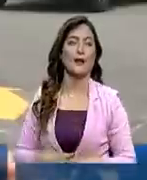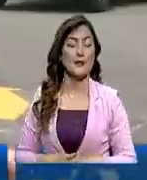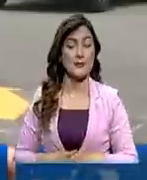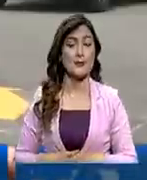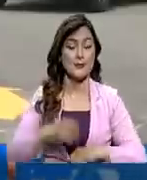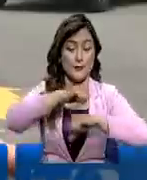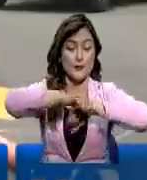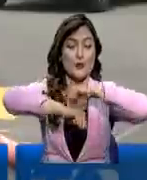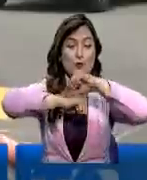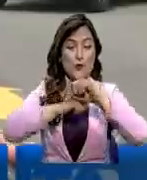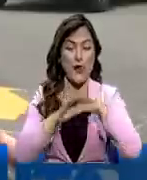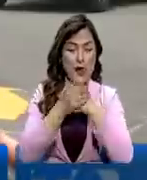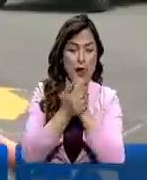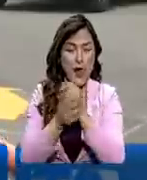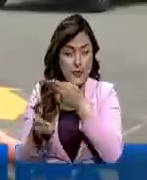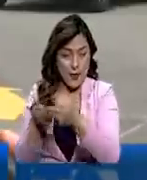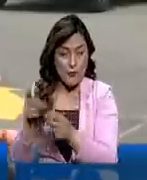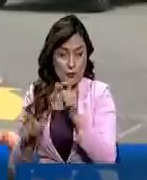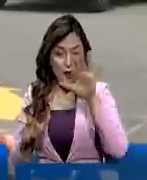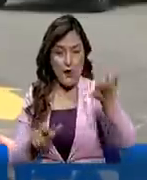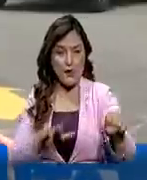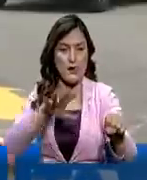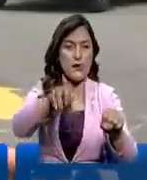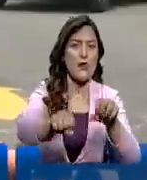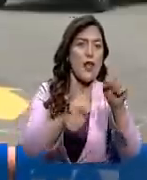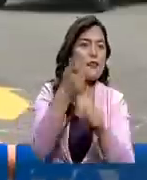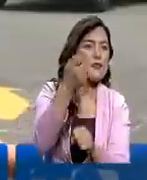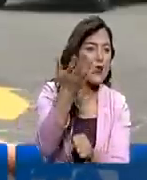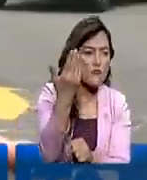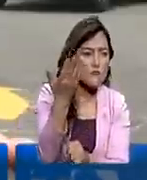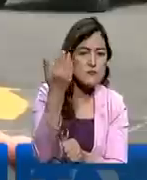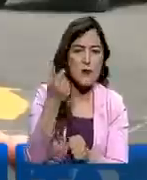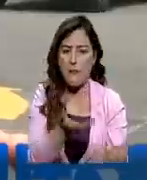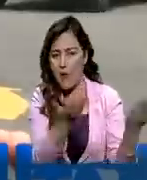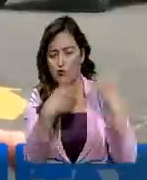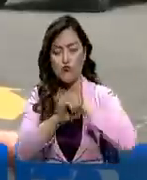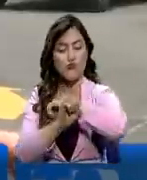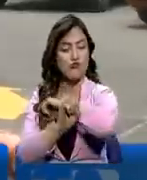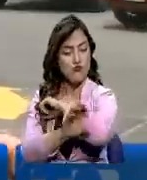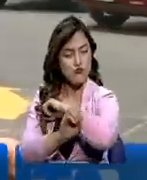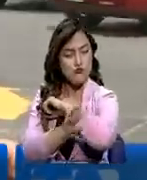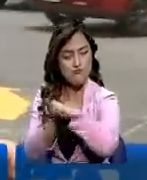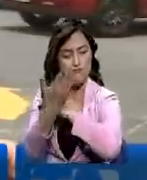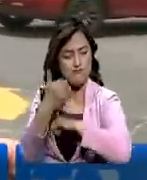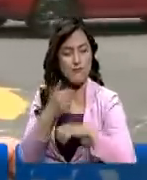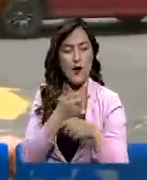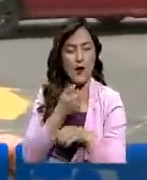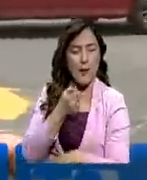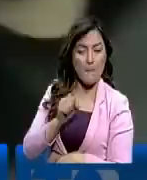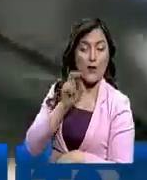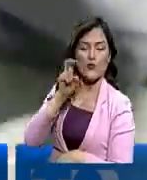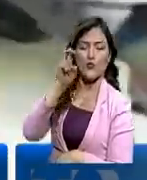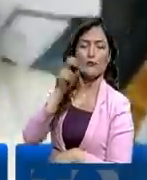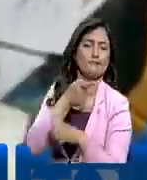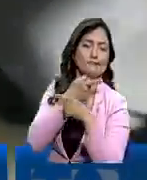de las estructuras está realizar la captación ilegal de dinero con el objetivo de promocionar fraudulentos viajes